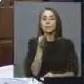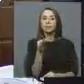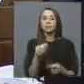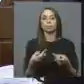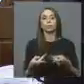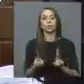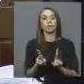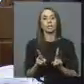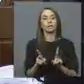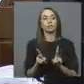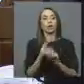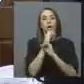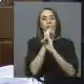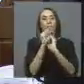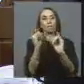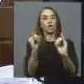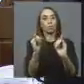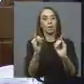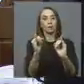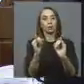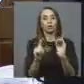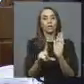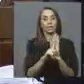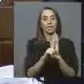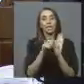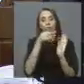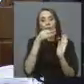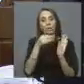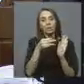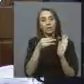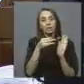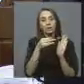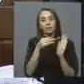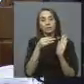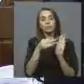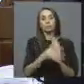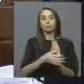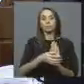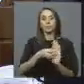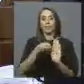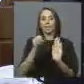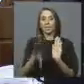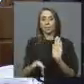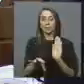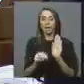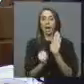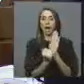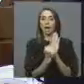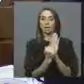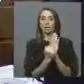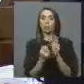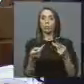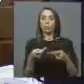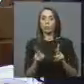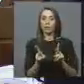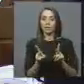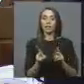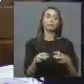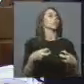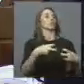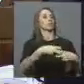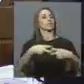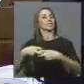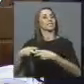al derecho a la información que se plantea la ley el eliminar en ese artículo el derecho a que los